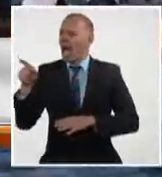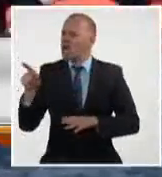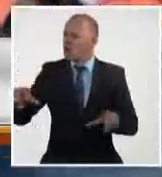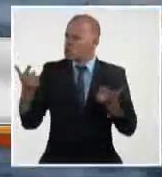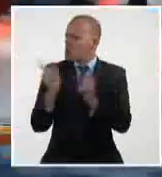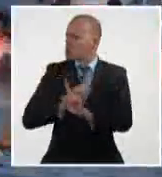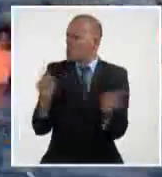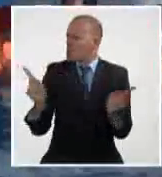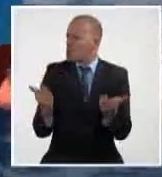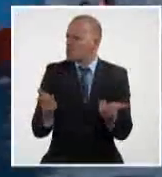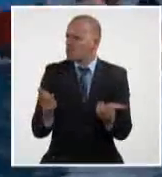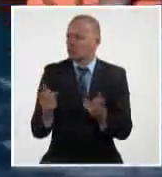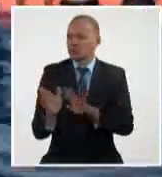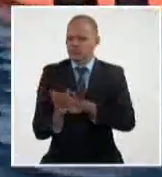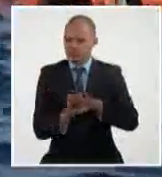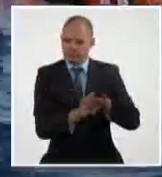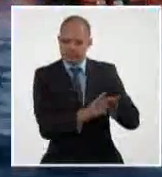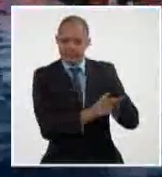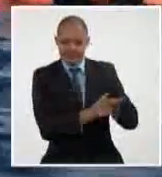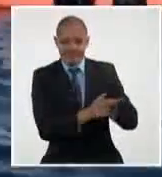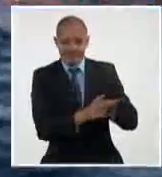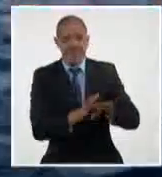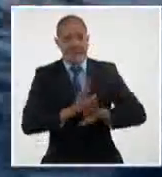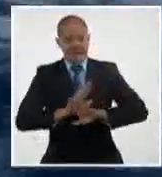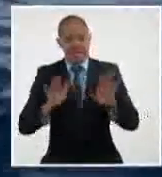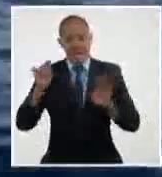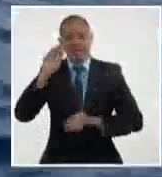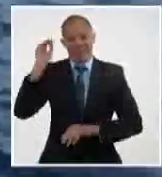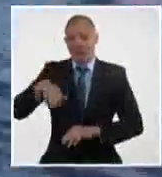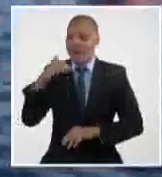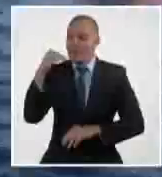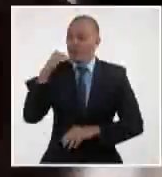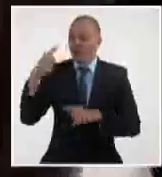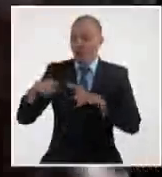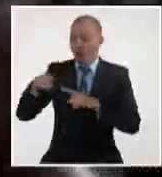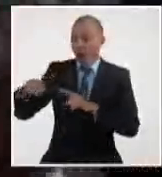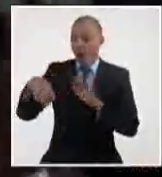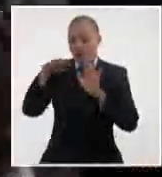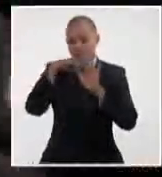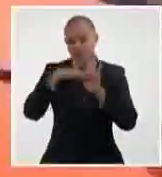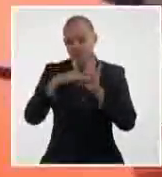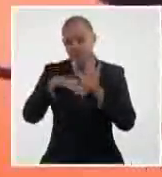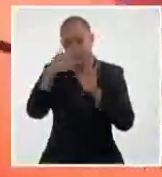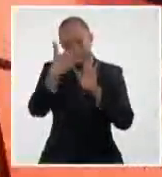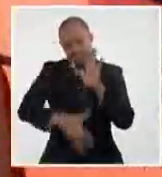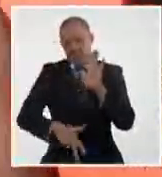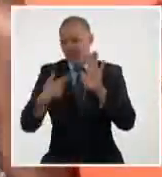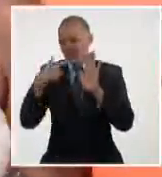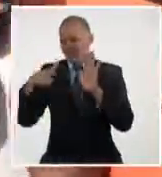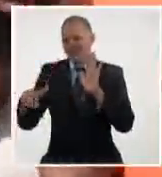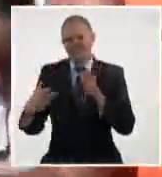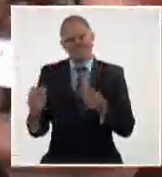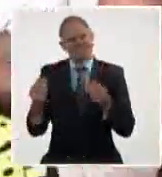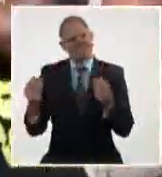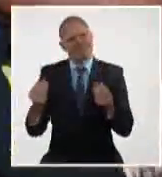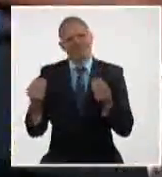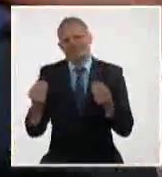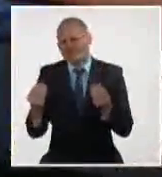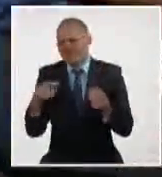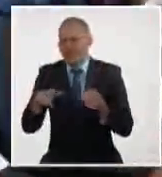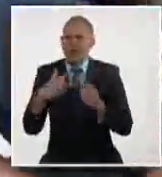analistas, las medidas diseñadas por las autoridades son insuficientes y no van a la esencia del